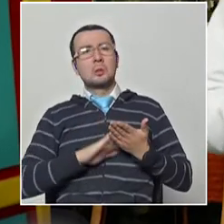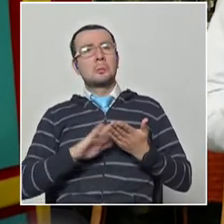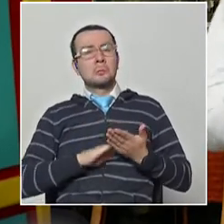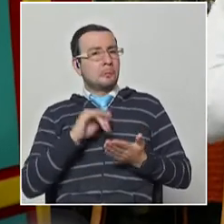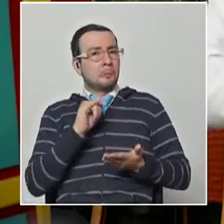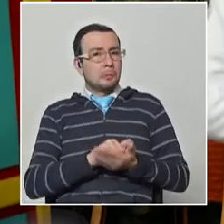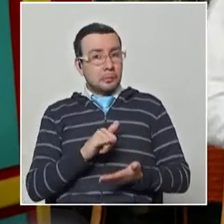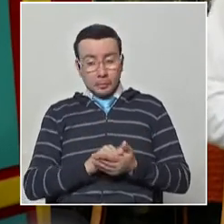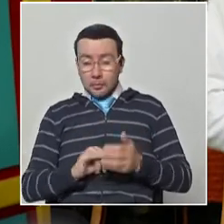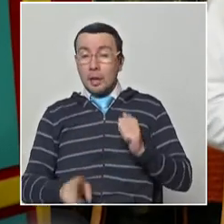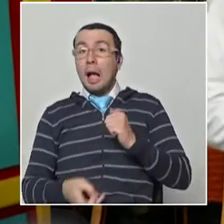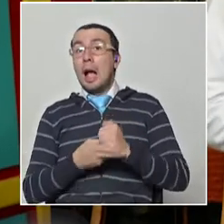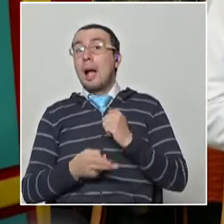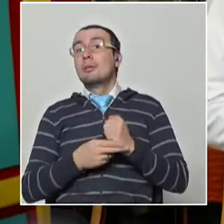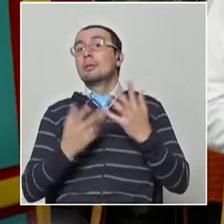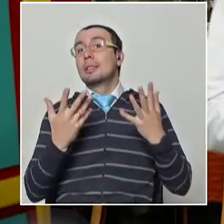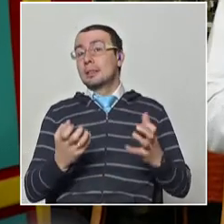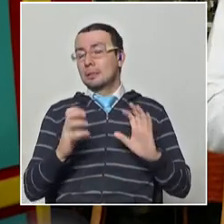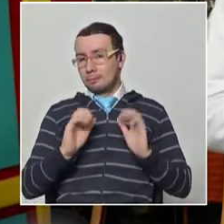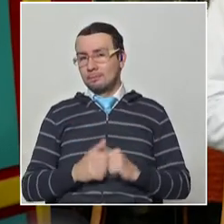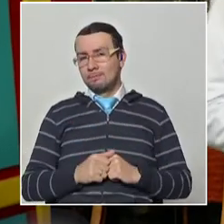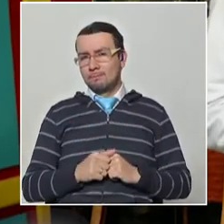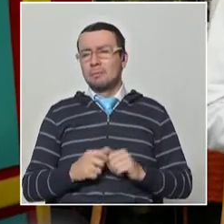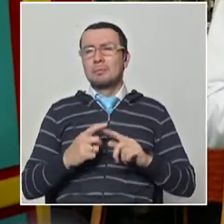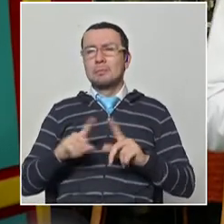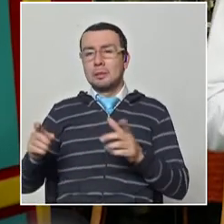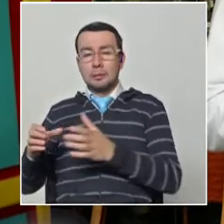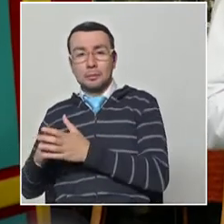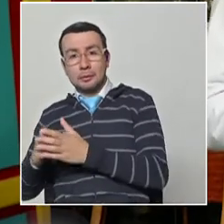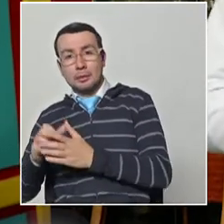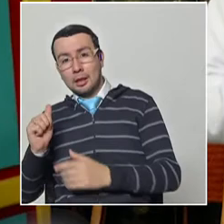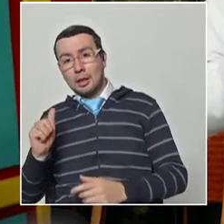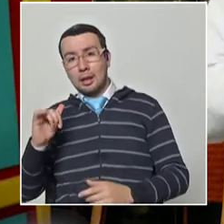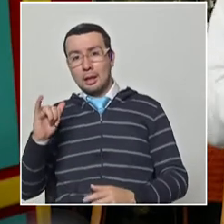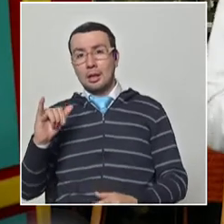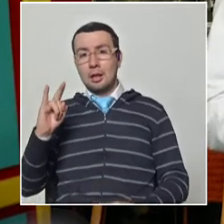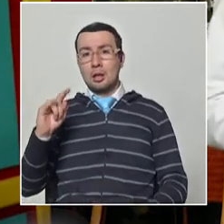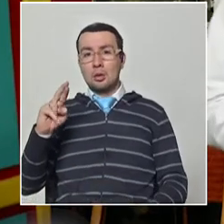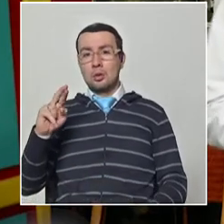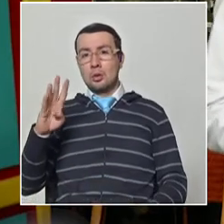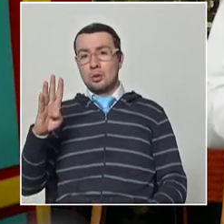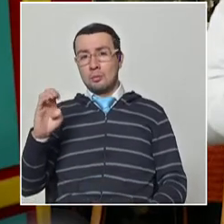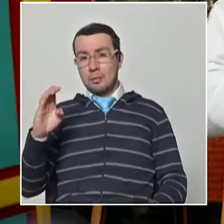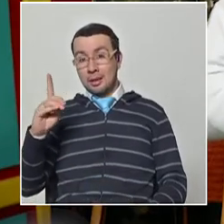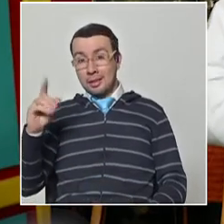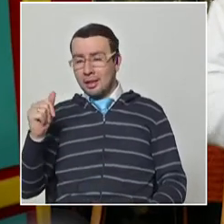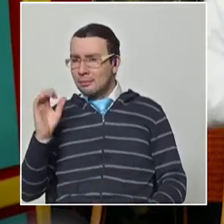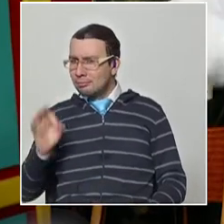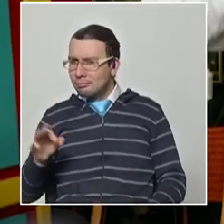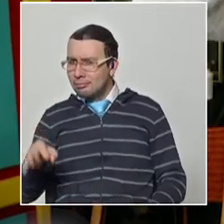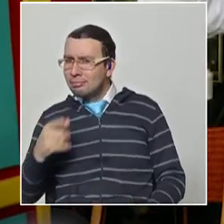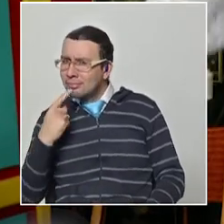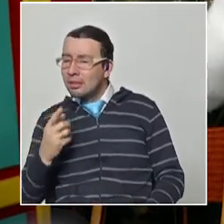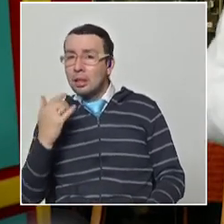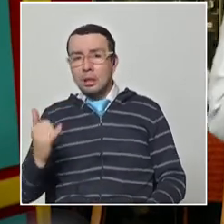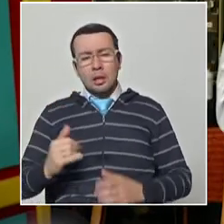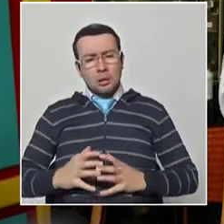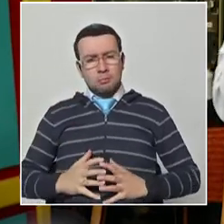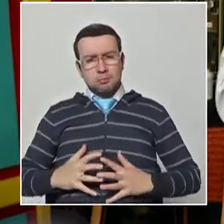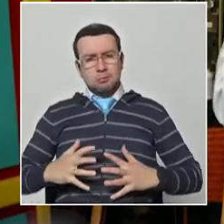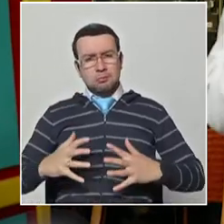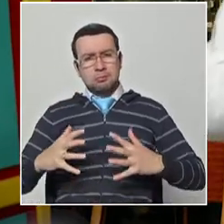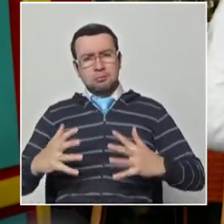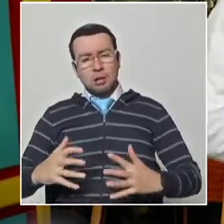ahorro que queremos en la ayurveda siempre se habla de inflamación pero porque hay una acidificación